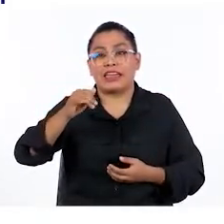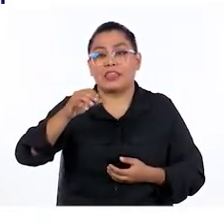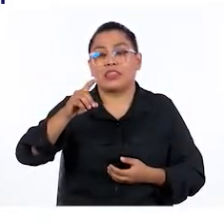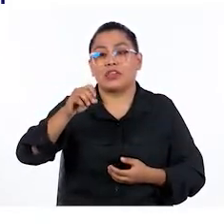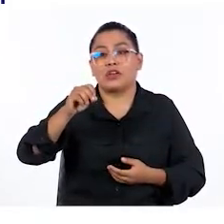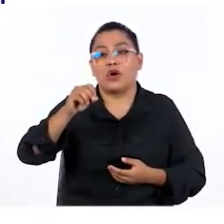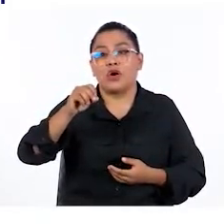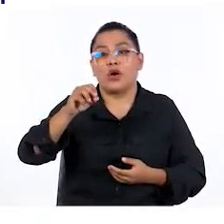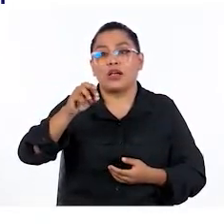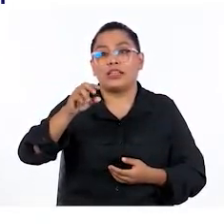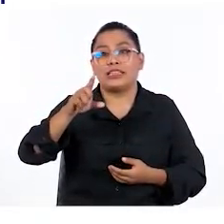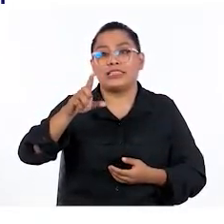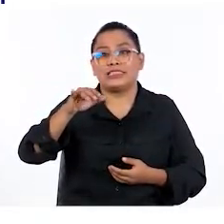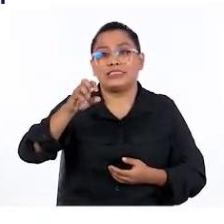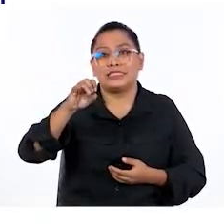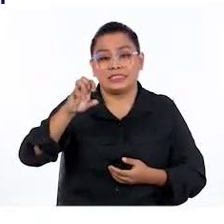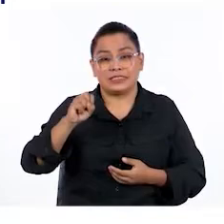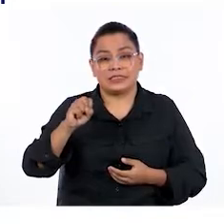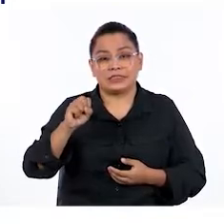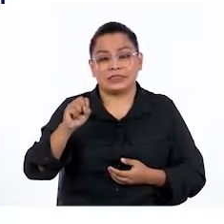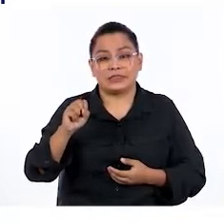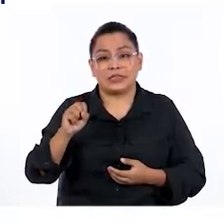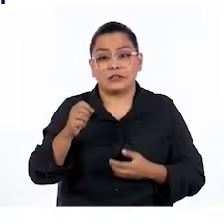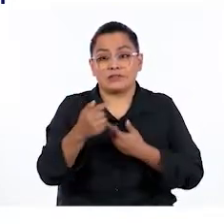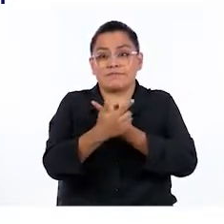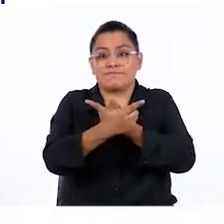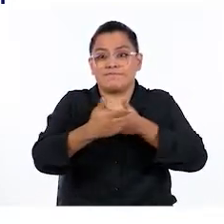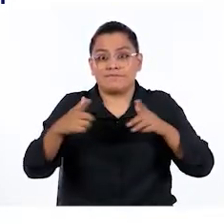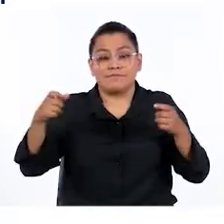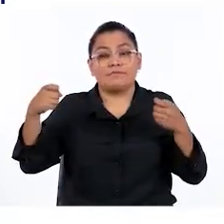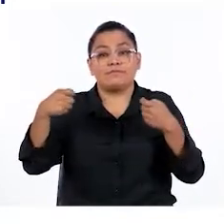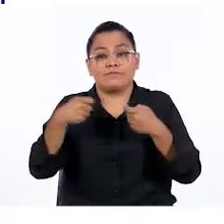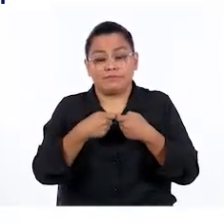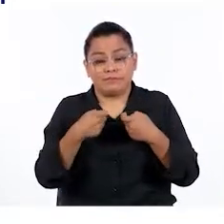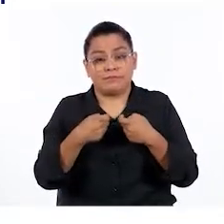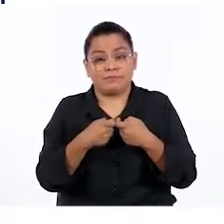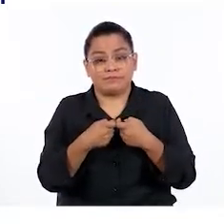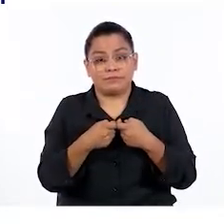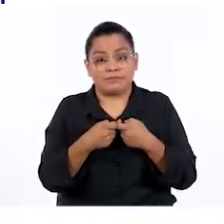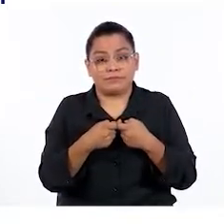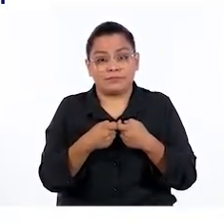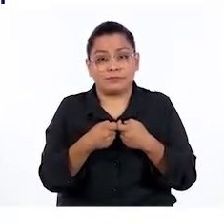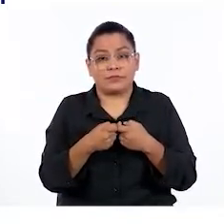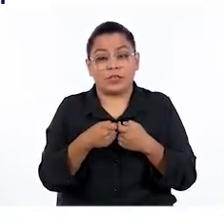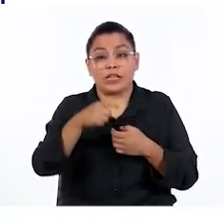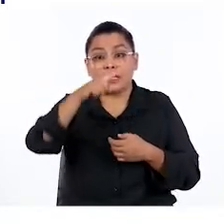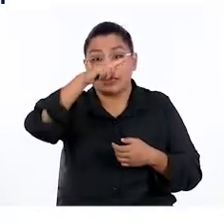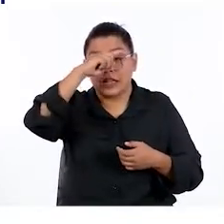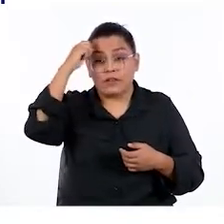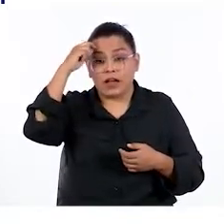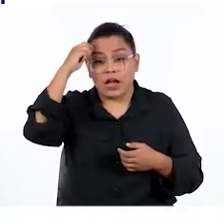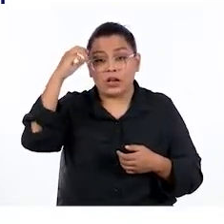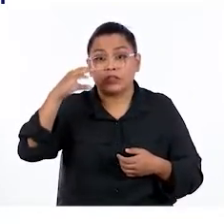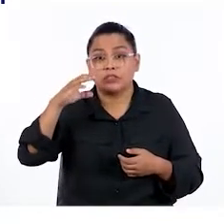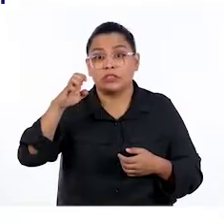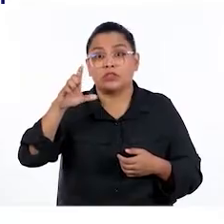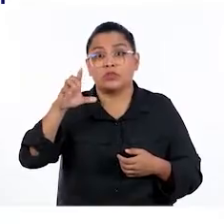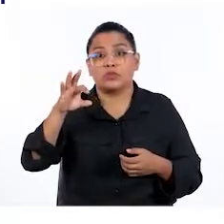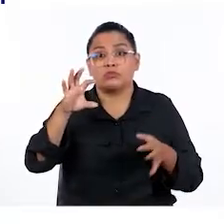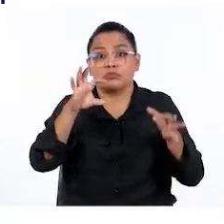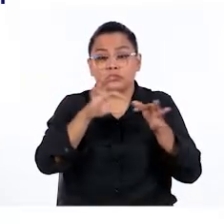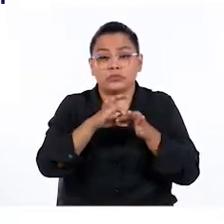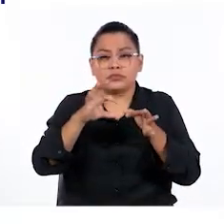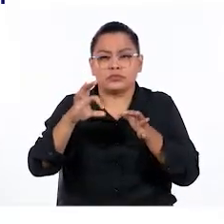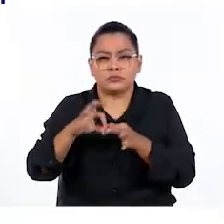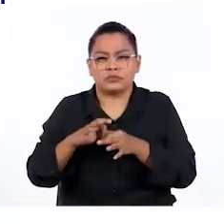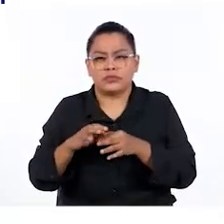ATP es lo que libera la energía que desencadena el trabajo celular. Uno de los trabajos celulares más comunes